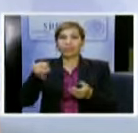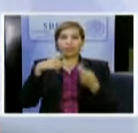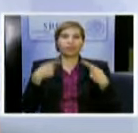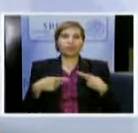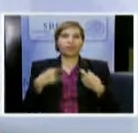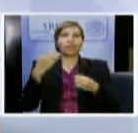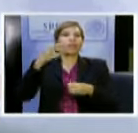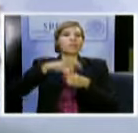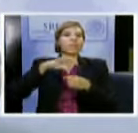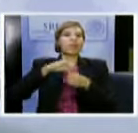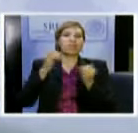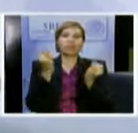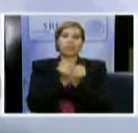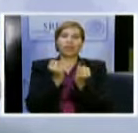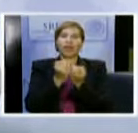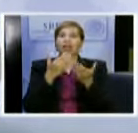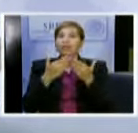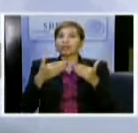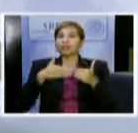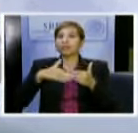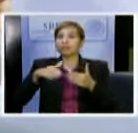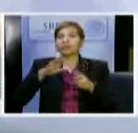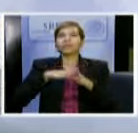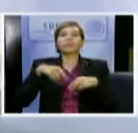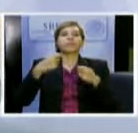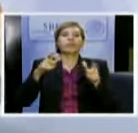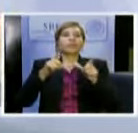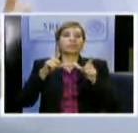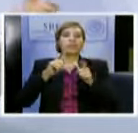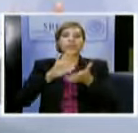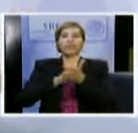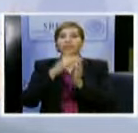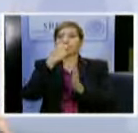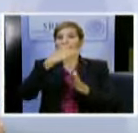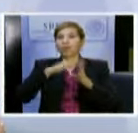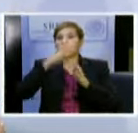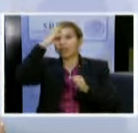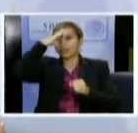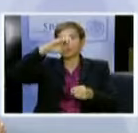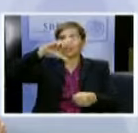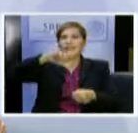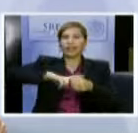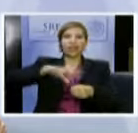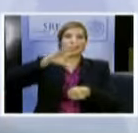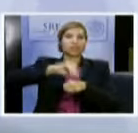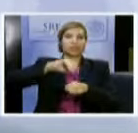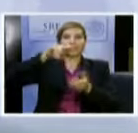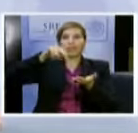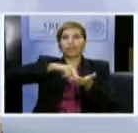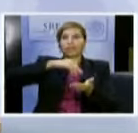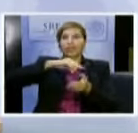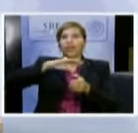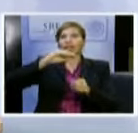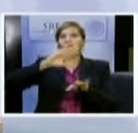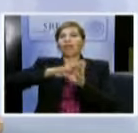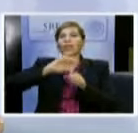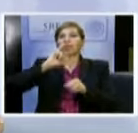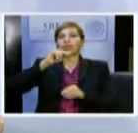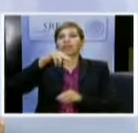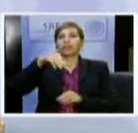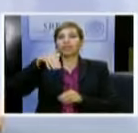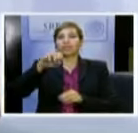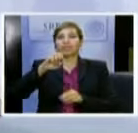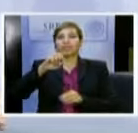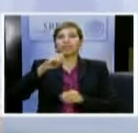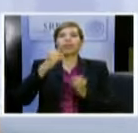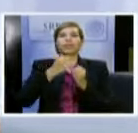Igual con el voto. Ahora se viene la credencialización en el extranjero, está por firmarse un convenio entre el INE, Instituto Nacional